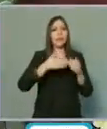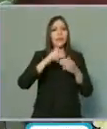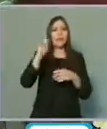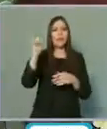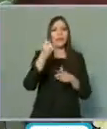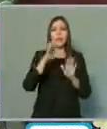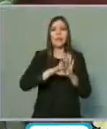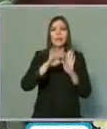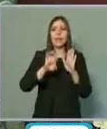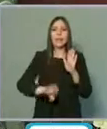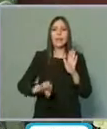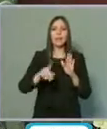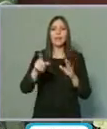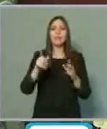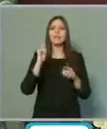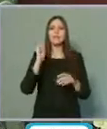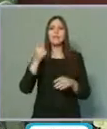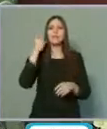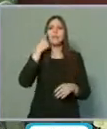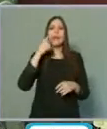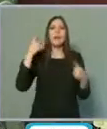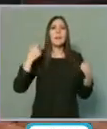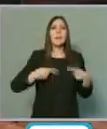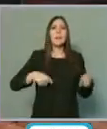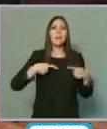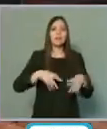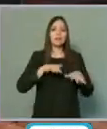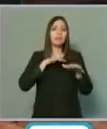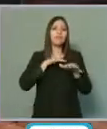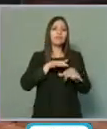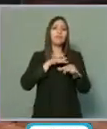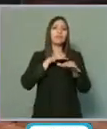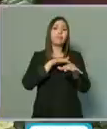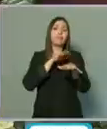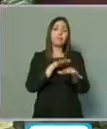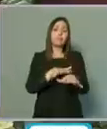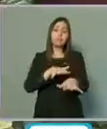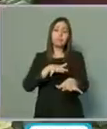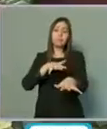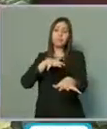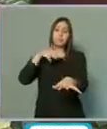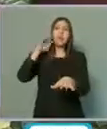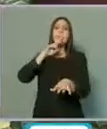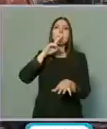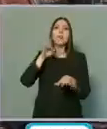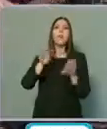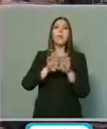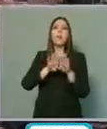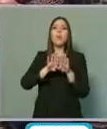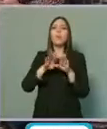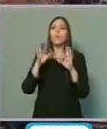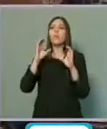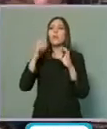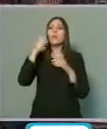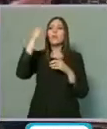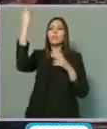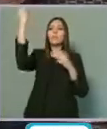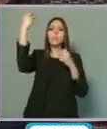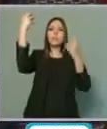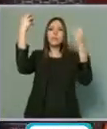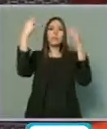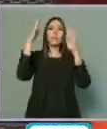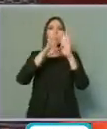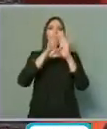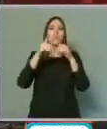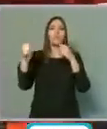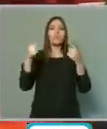hacen es gestionar el flujo del tráfico, del tránsito, es decir, para que haya un mejor manejo de los semáforos y los cruces peatonales